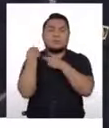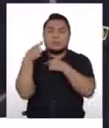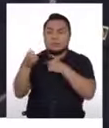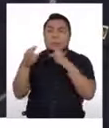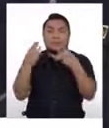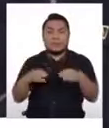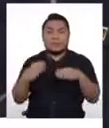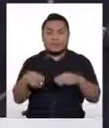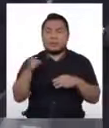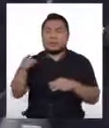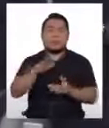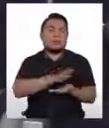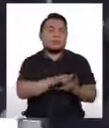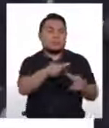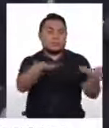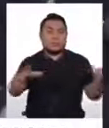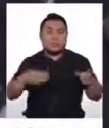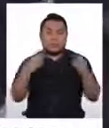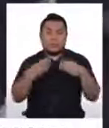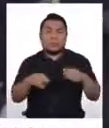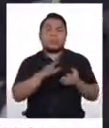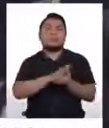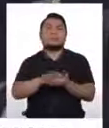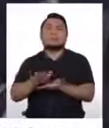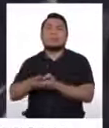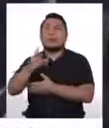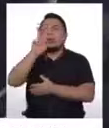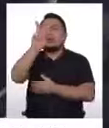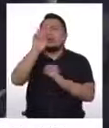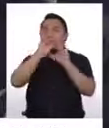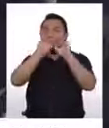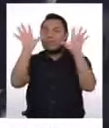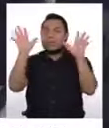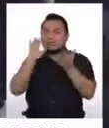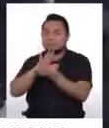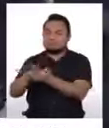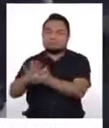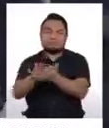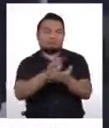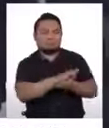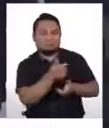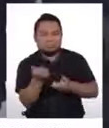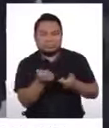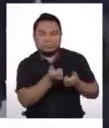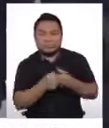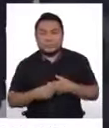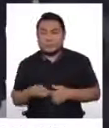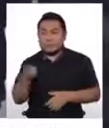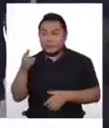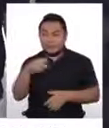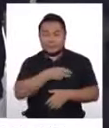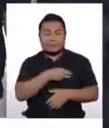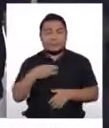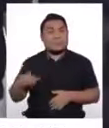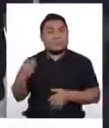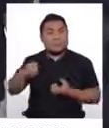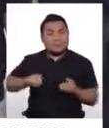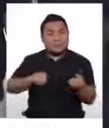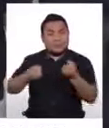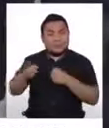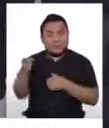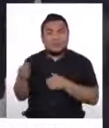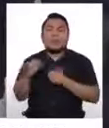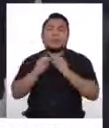del mercado, van a desinfectar por 2 días el mercado, y el Ministerio de Producción va a implementar